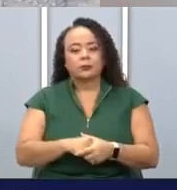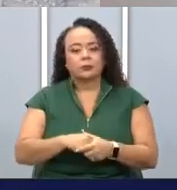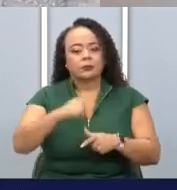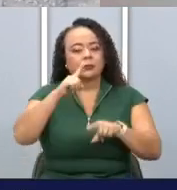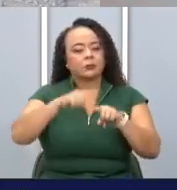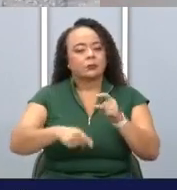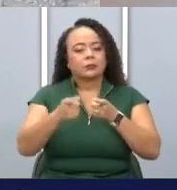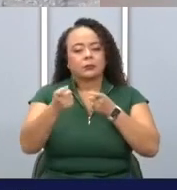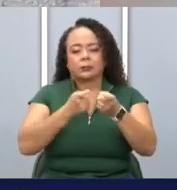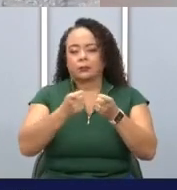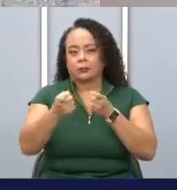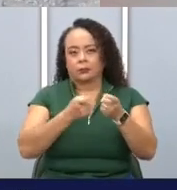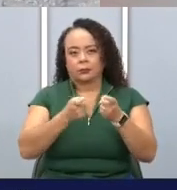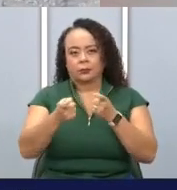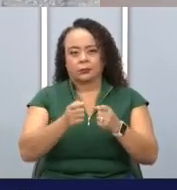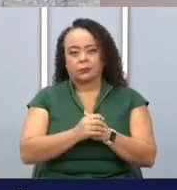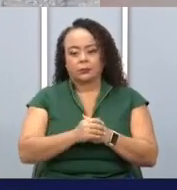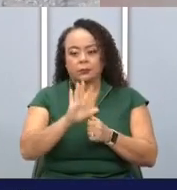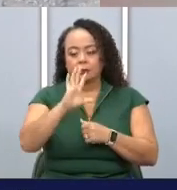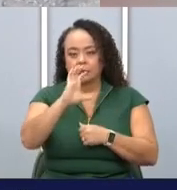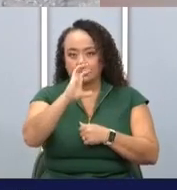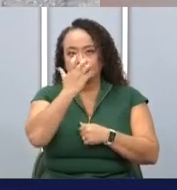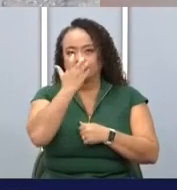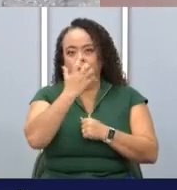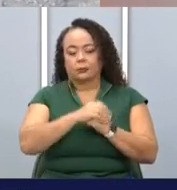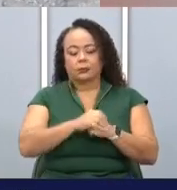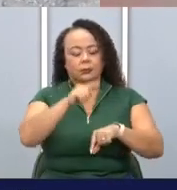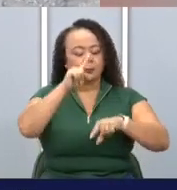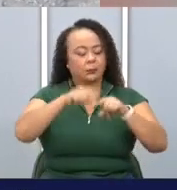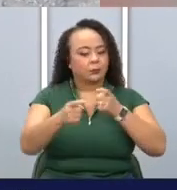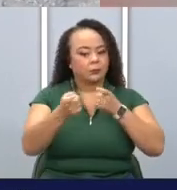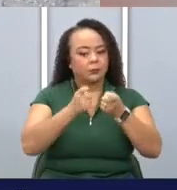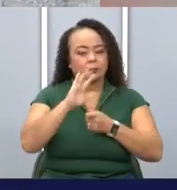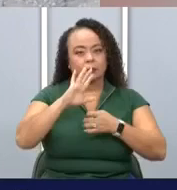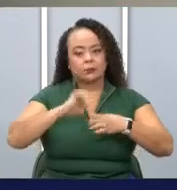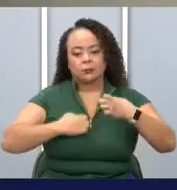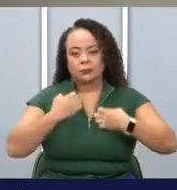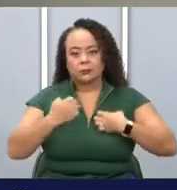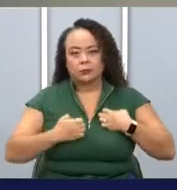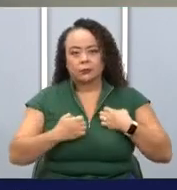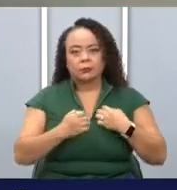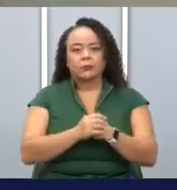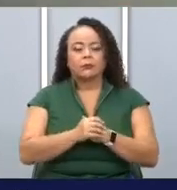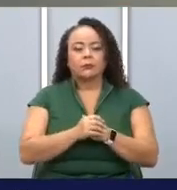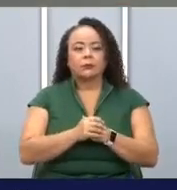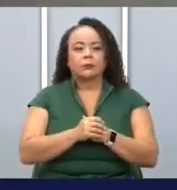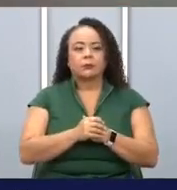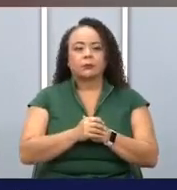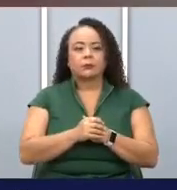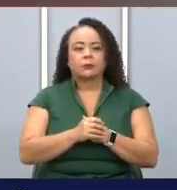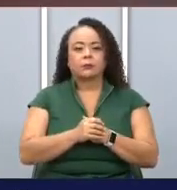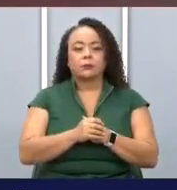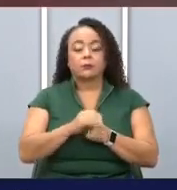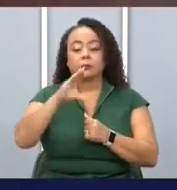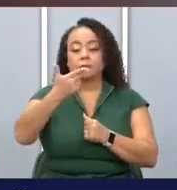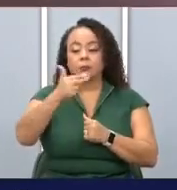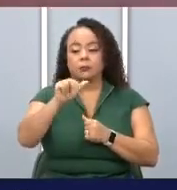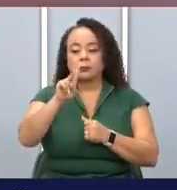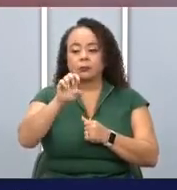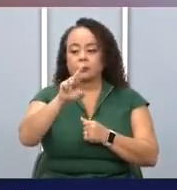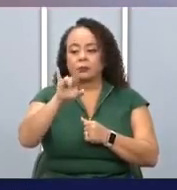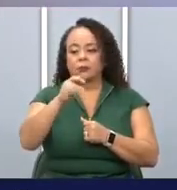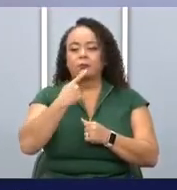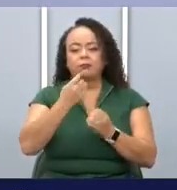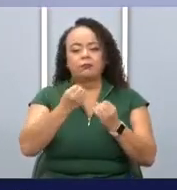puede controlar su enojo, no puede controlar sus emociones. El concejal Chavarría afirmó que